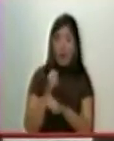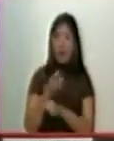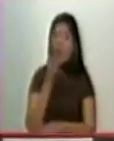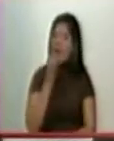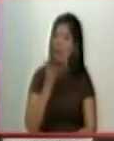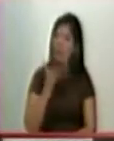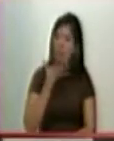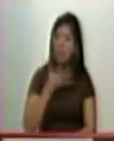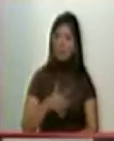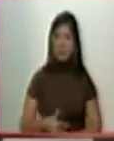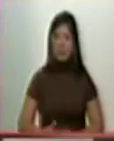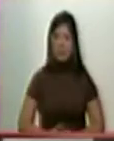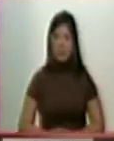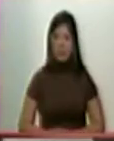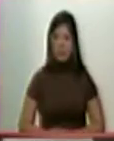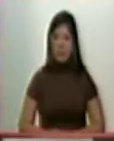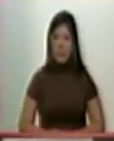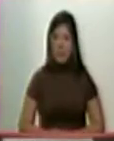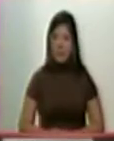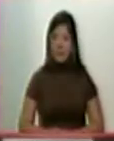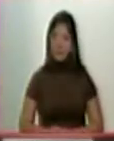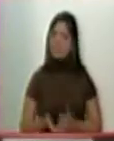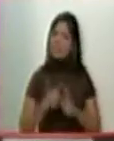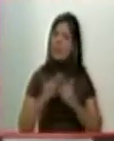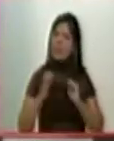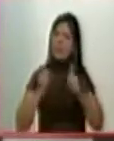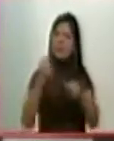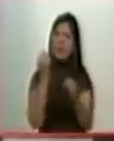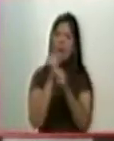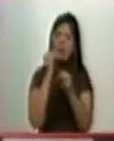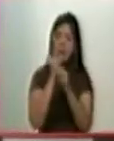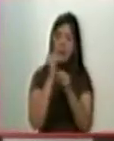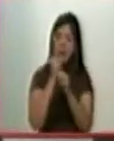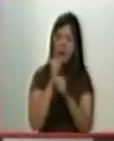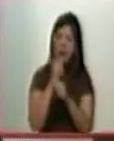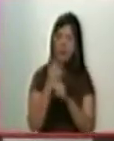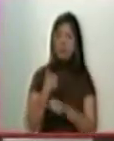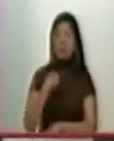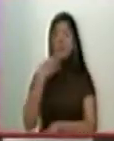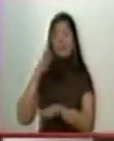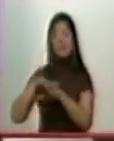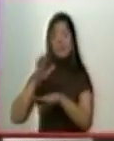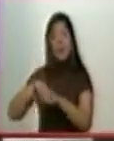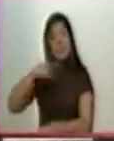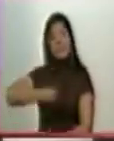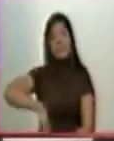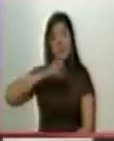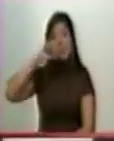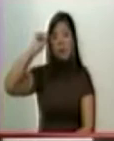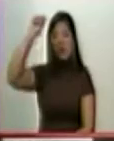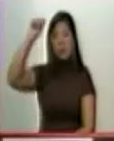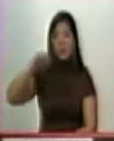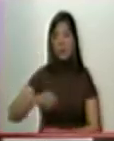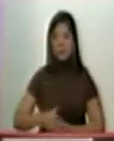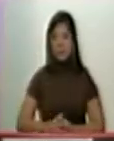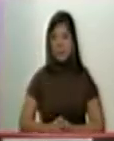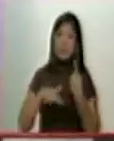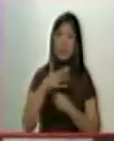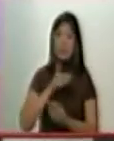esa. Y comenzamos a trabajar y le dije al presidente Nicolás Maduro que